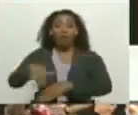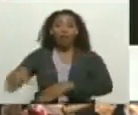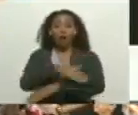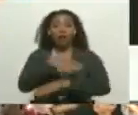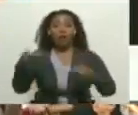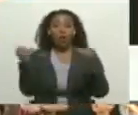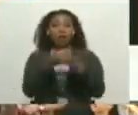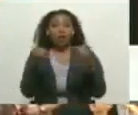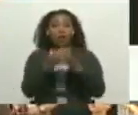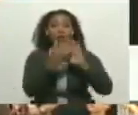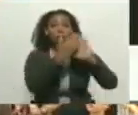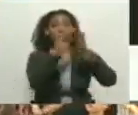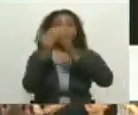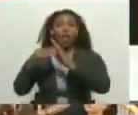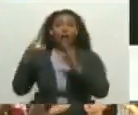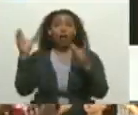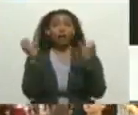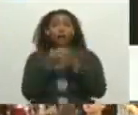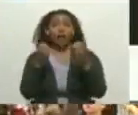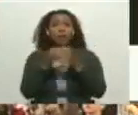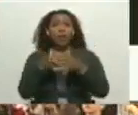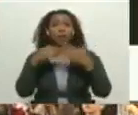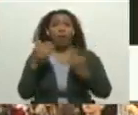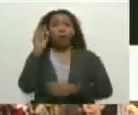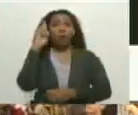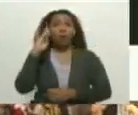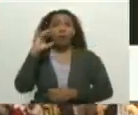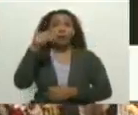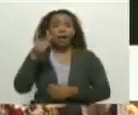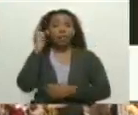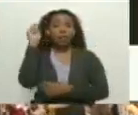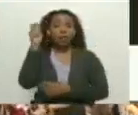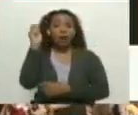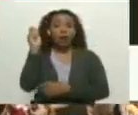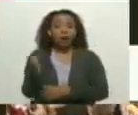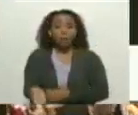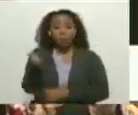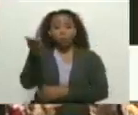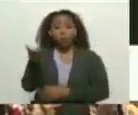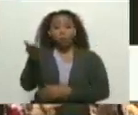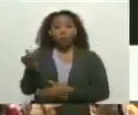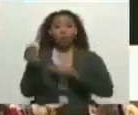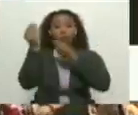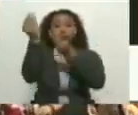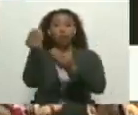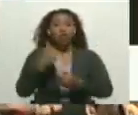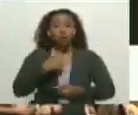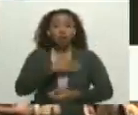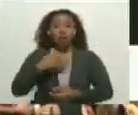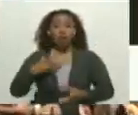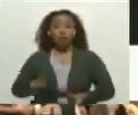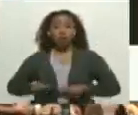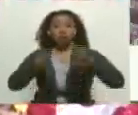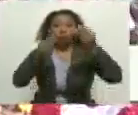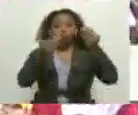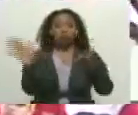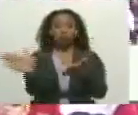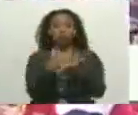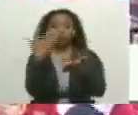equipos de comunidad, los equipos de VH, tareas en lo inmediato. Y quiero entregar de manera simbólica,